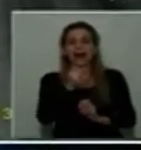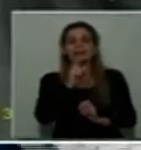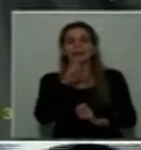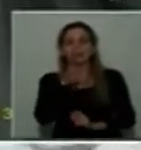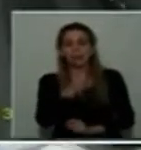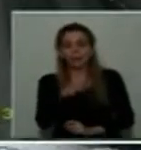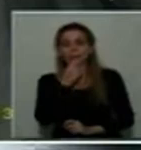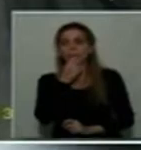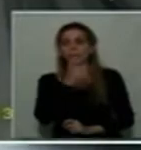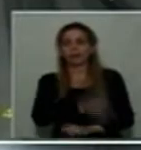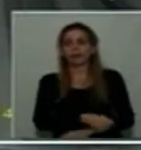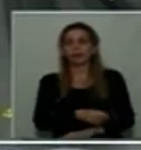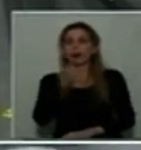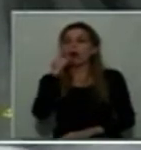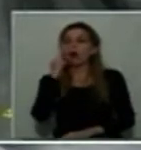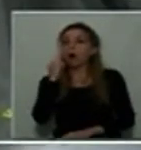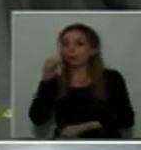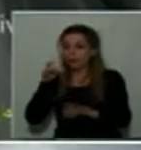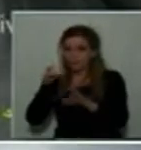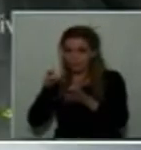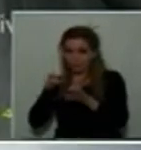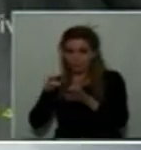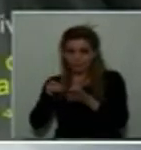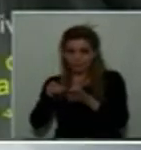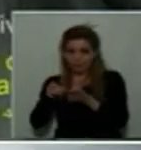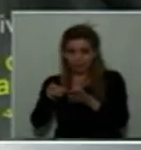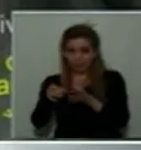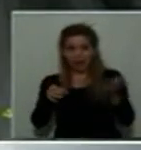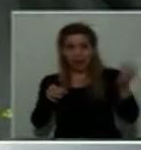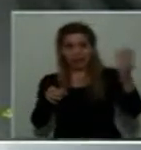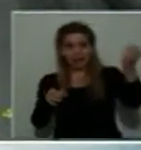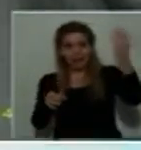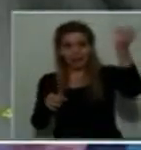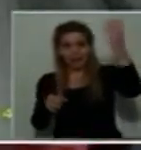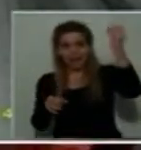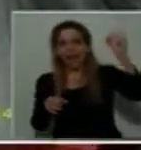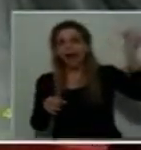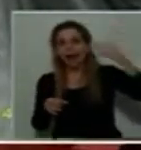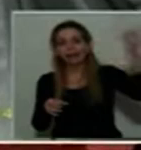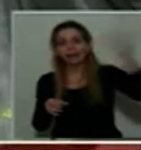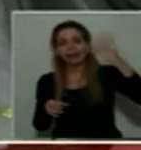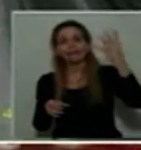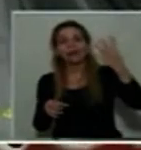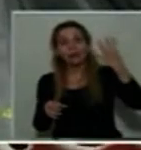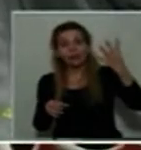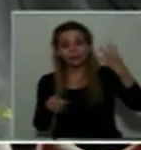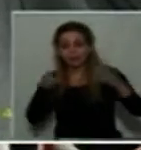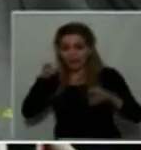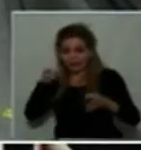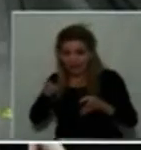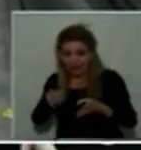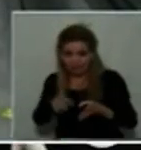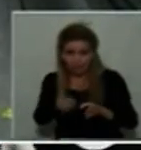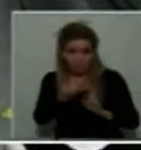pasás 4 sistemas de alertas y no frena nunca, automáticamente el tren se desactiva. Frena, no de golpe, pero se va